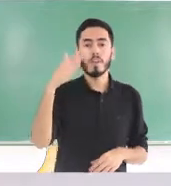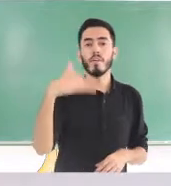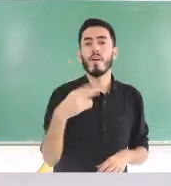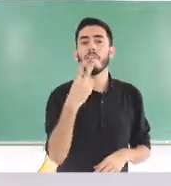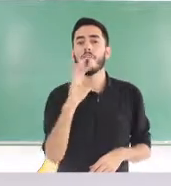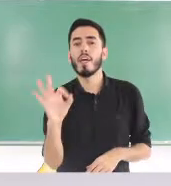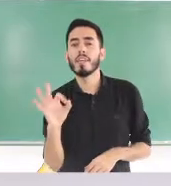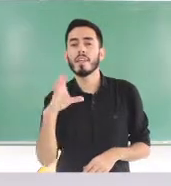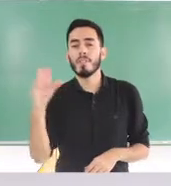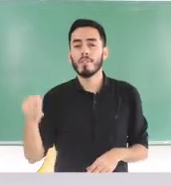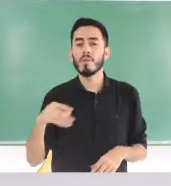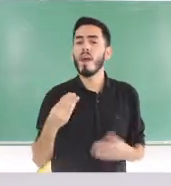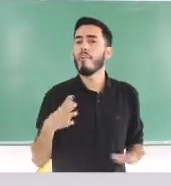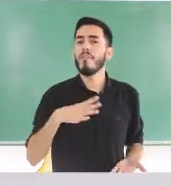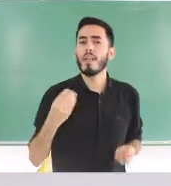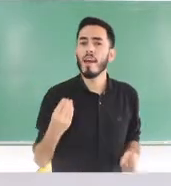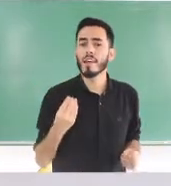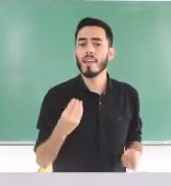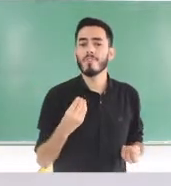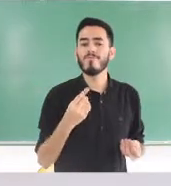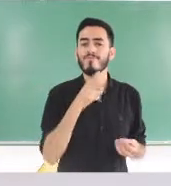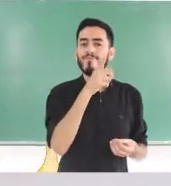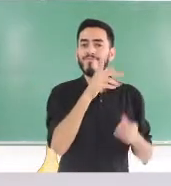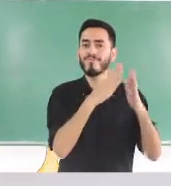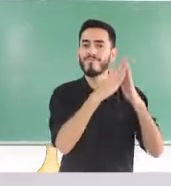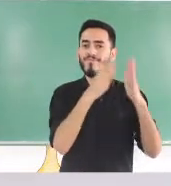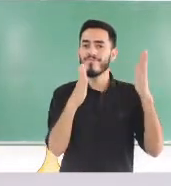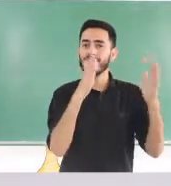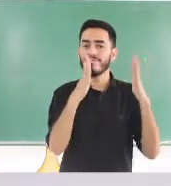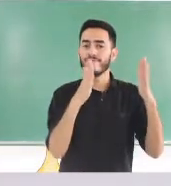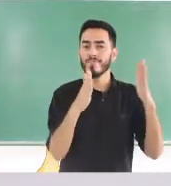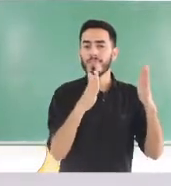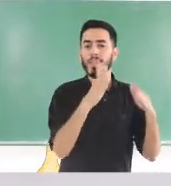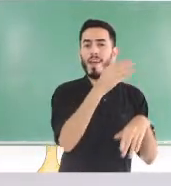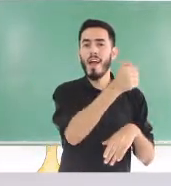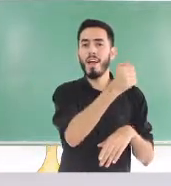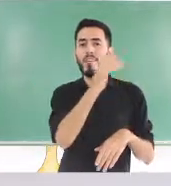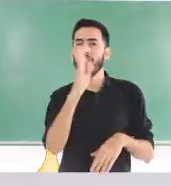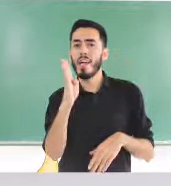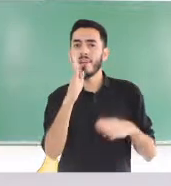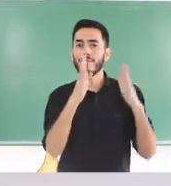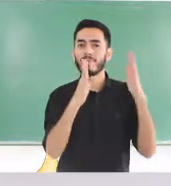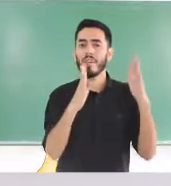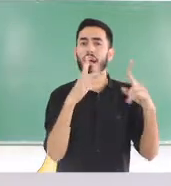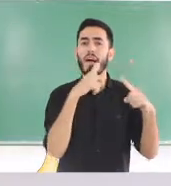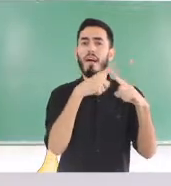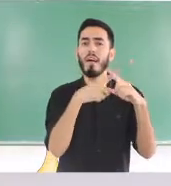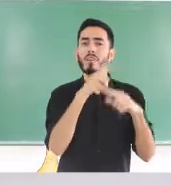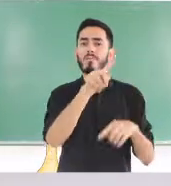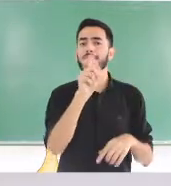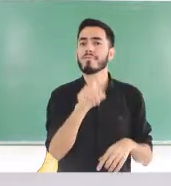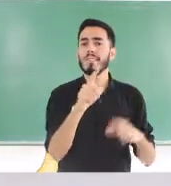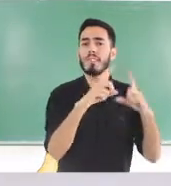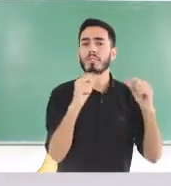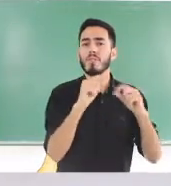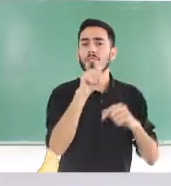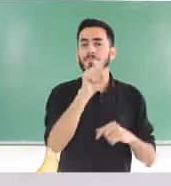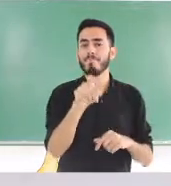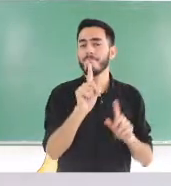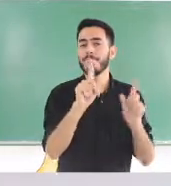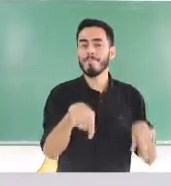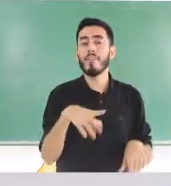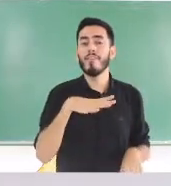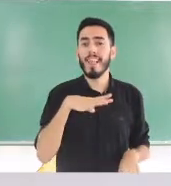debemos hacer? Encontrar, ¿sí? El valor de este segmento que nos está faltando. Por lo tanto,